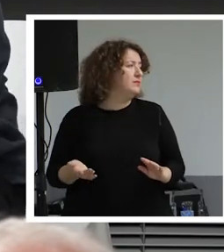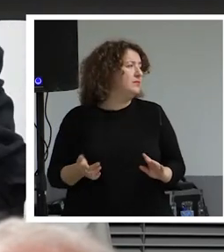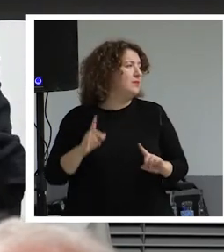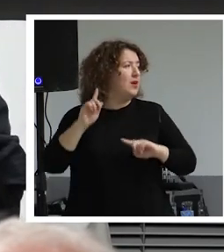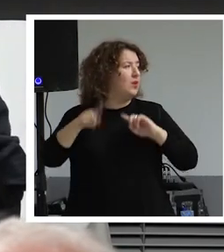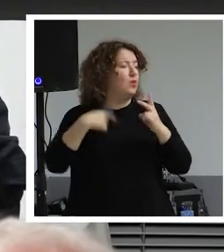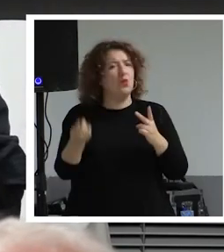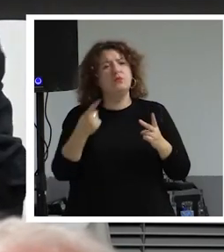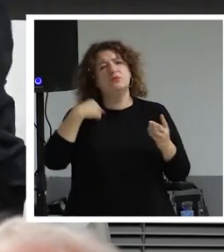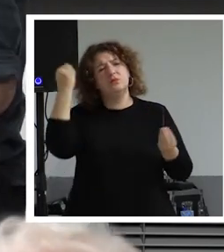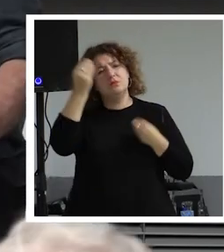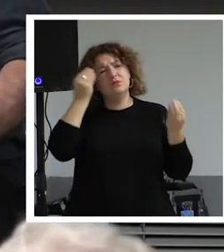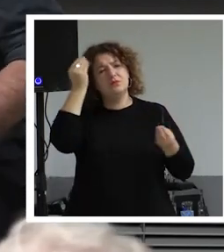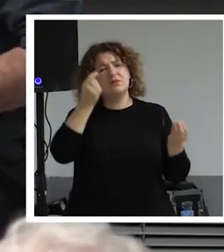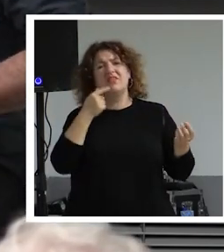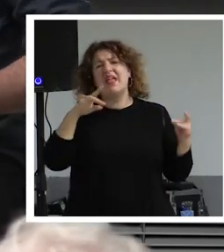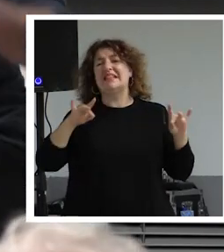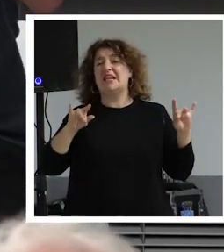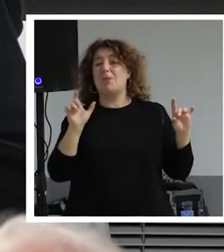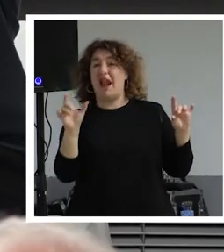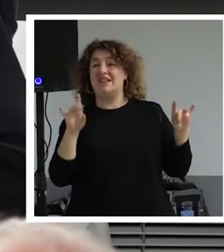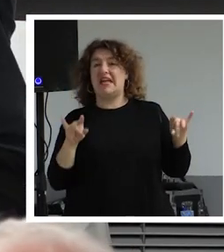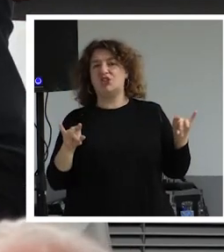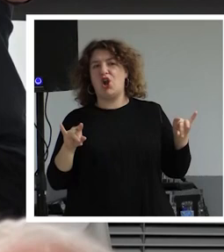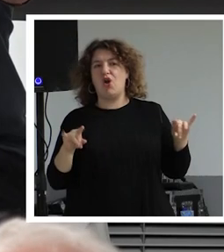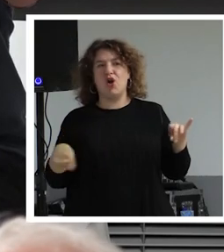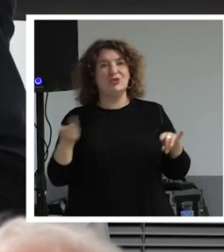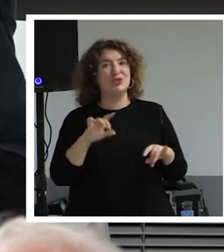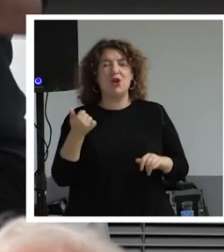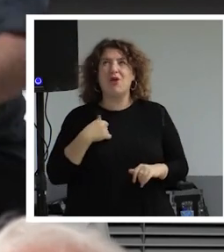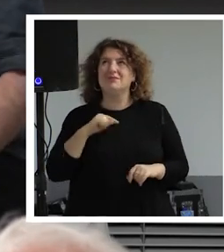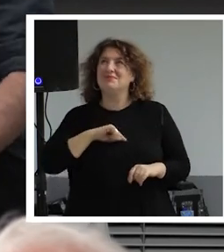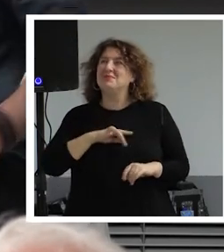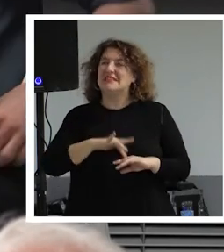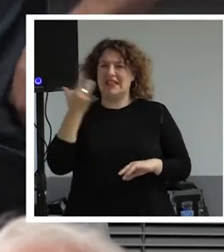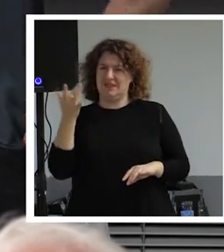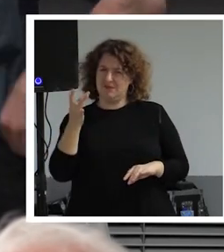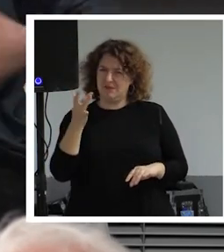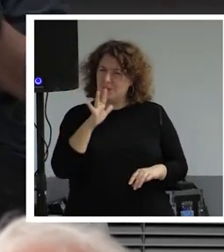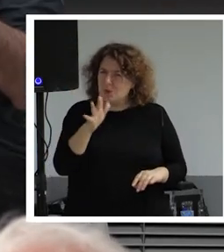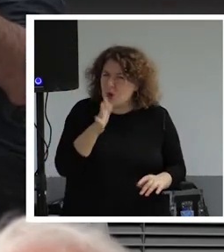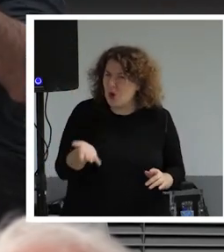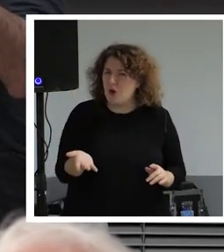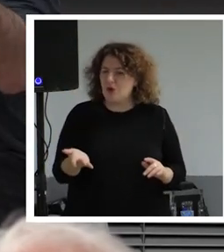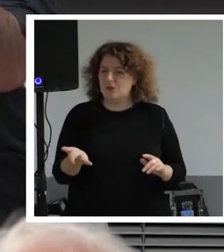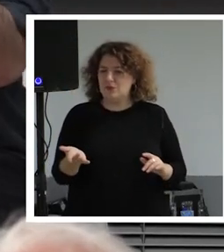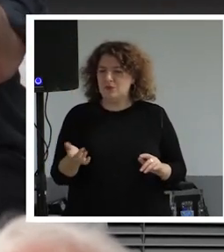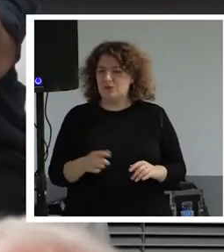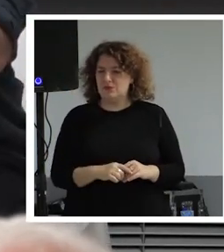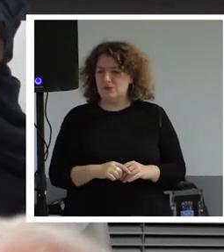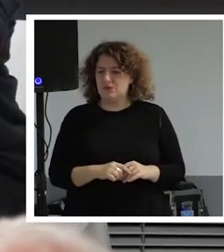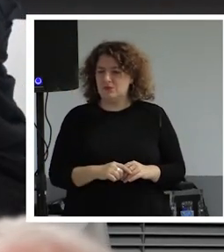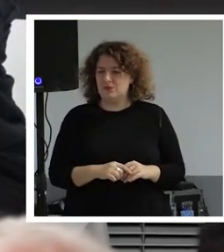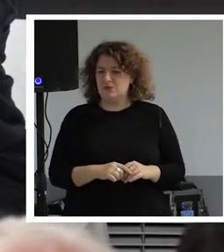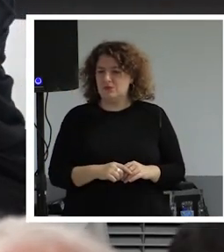no no hago problema no lo voy a decir eso se llama lápiz pero esa es la definición que yo intenté darle Y por qué esa definición me pareció interesante y especial Porque luego